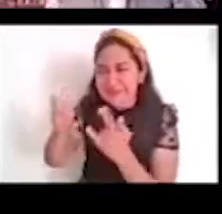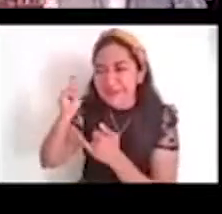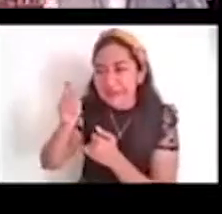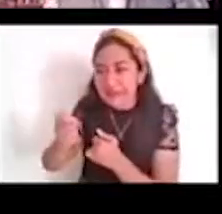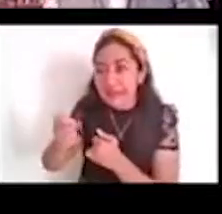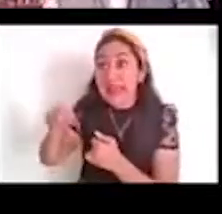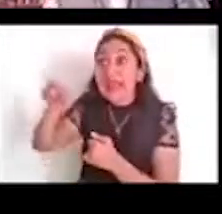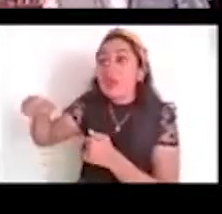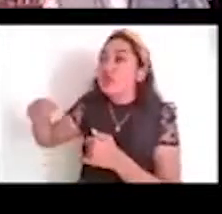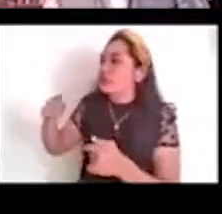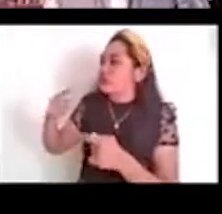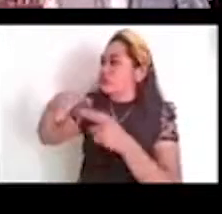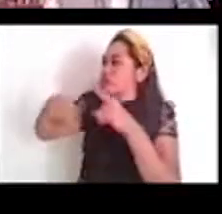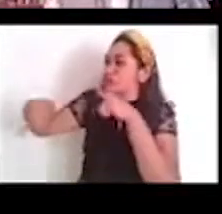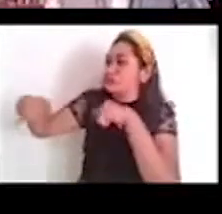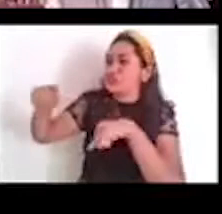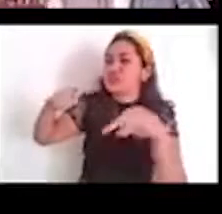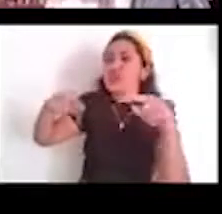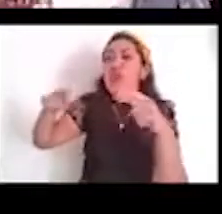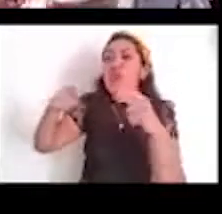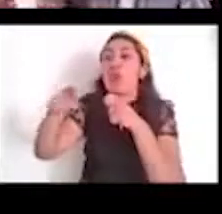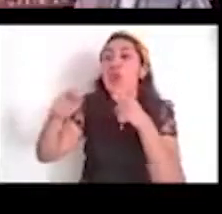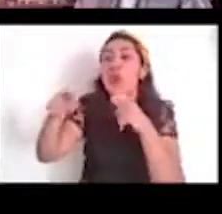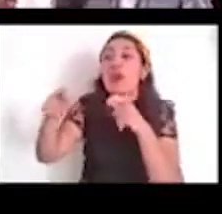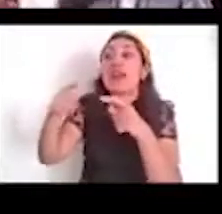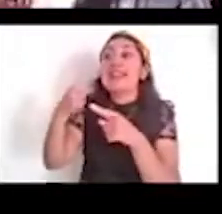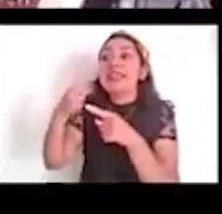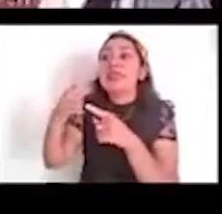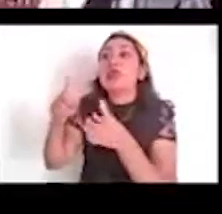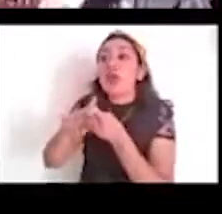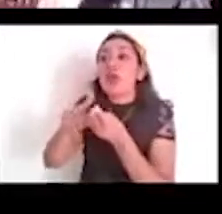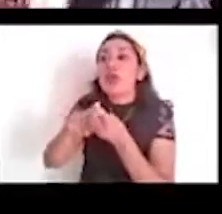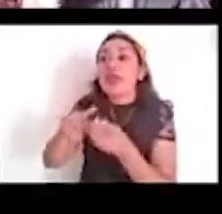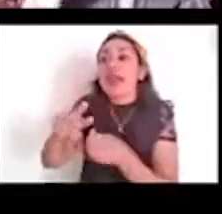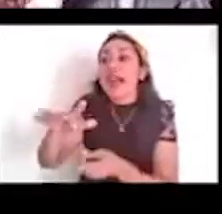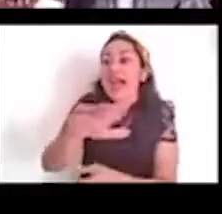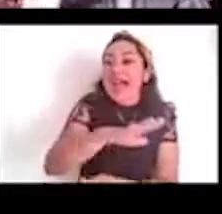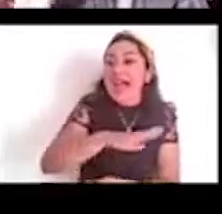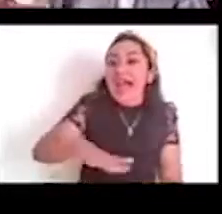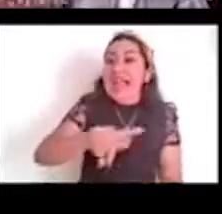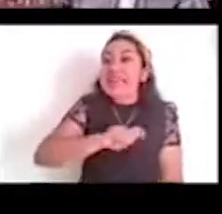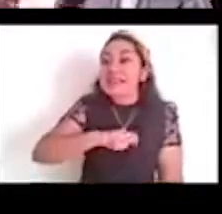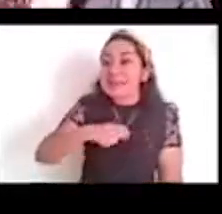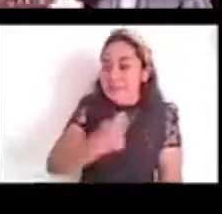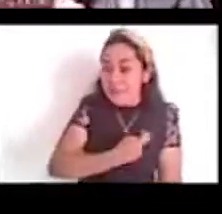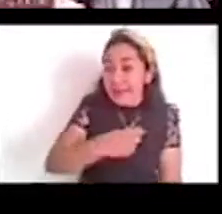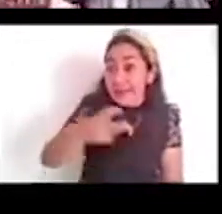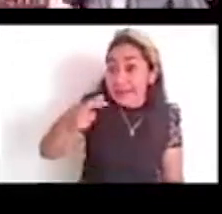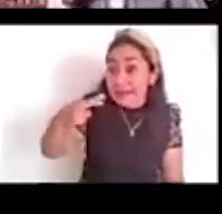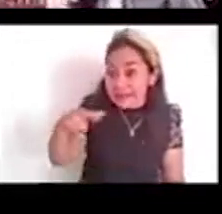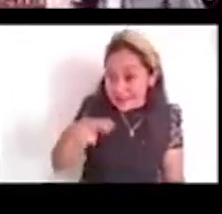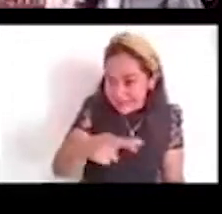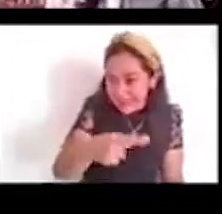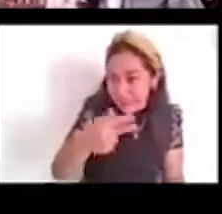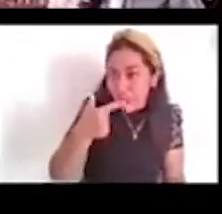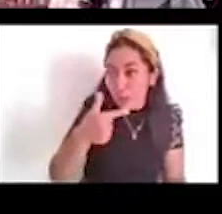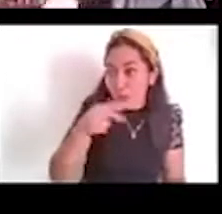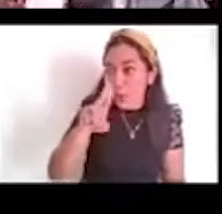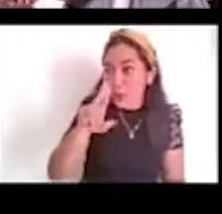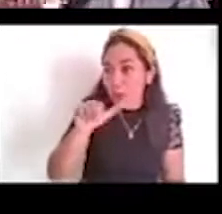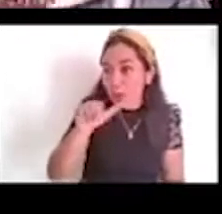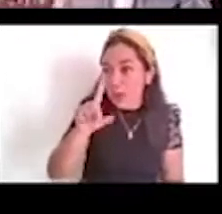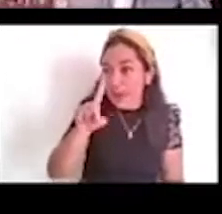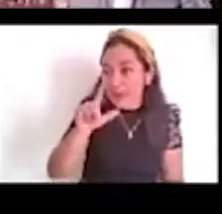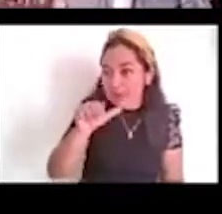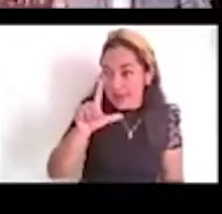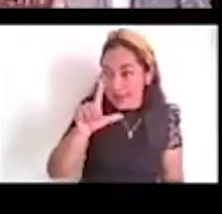regían prácticamente la mitad de España, del río Guadalquivir, puede que hasta poco más al norte,